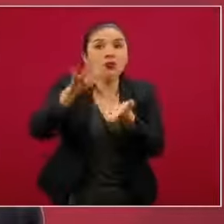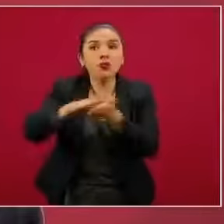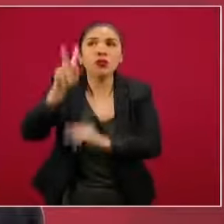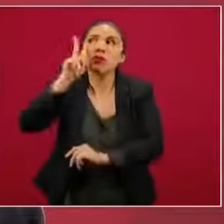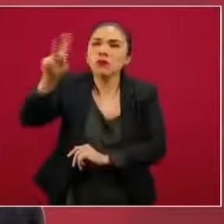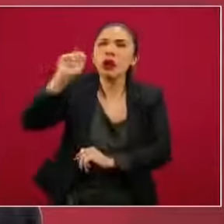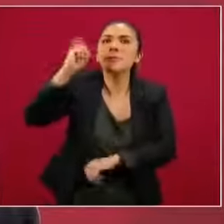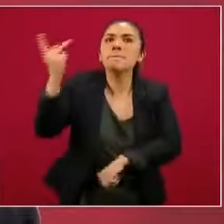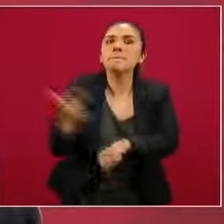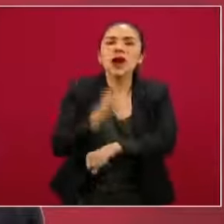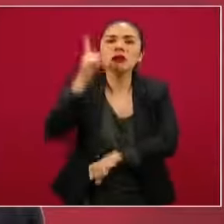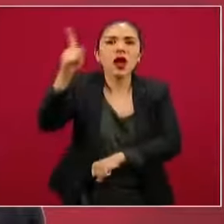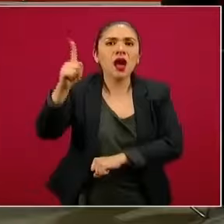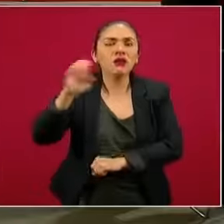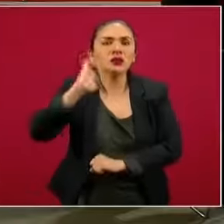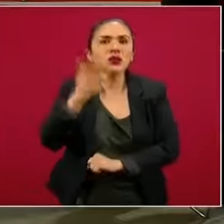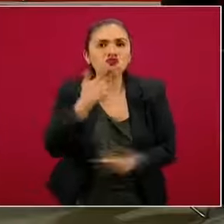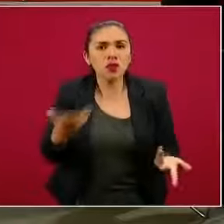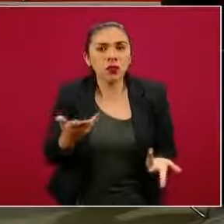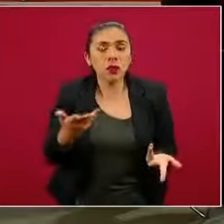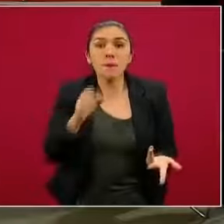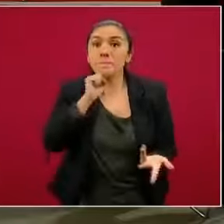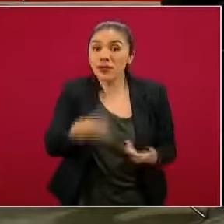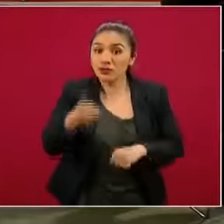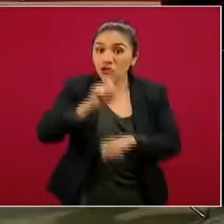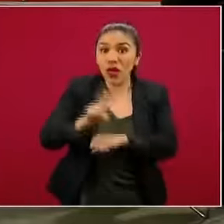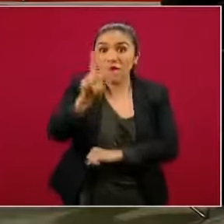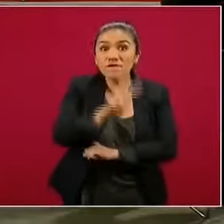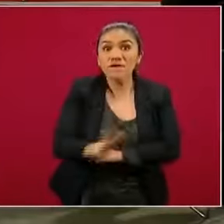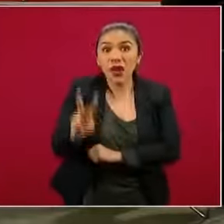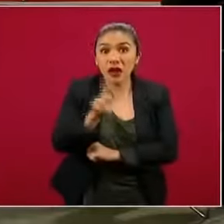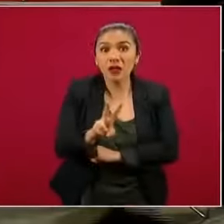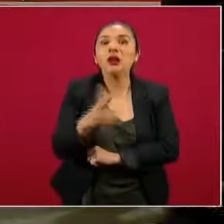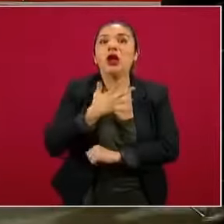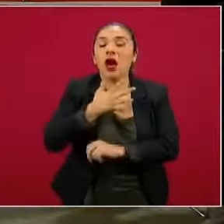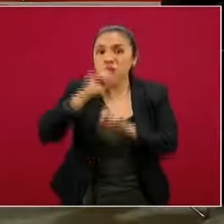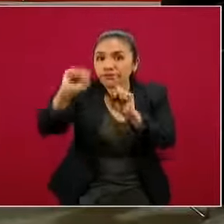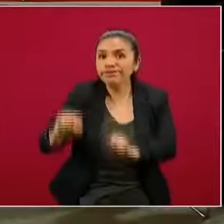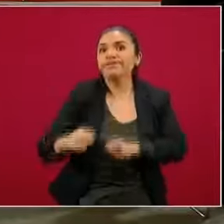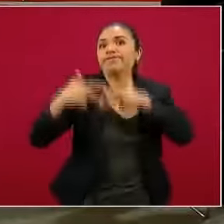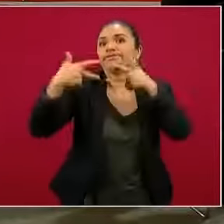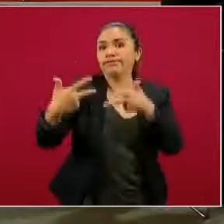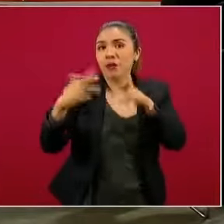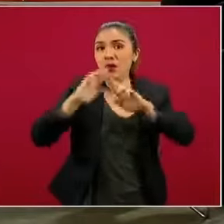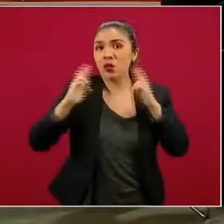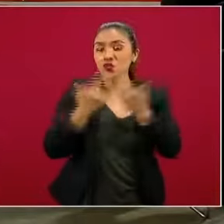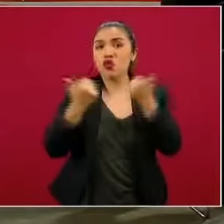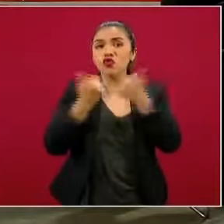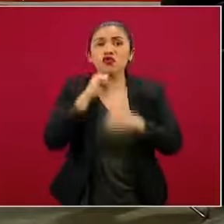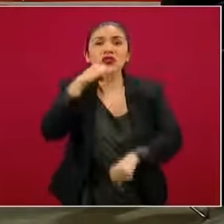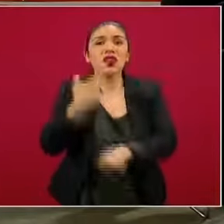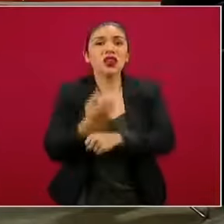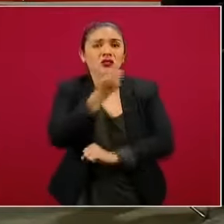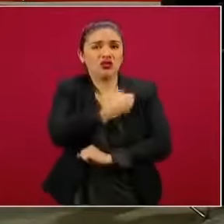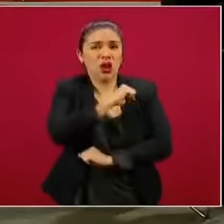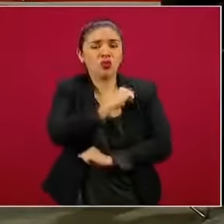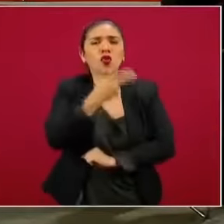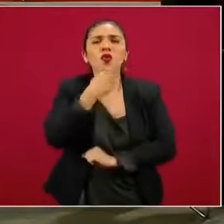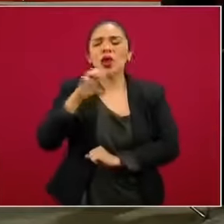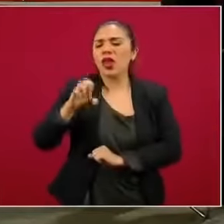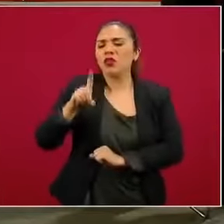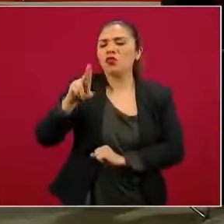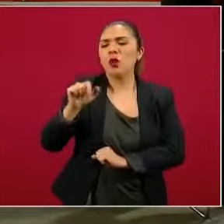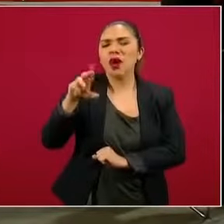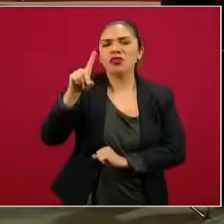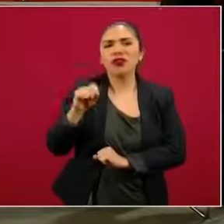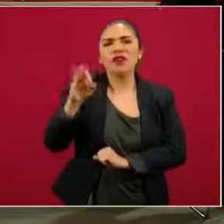Chihuahua. Inmediatamente, ese mismo viernes, tuvimos una videoconferencia con el secretario de Salud, el licenciado Eduardo